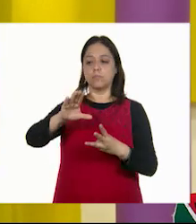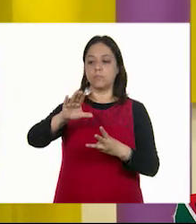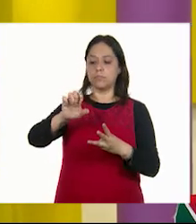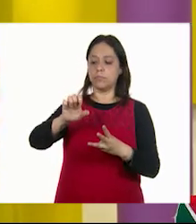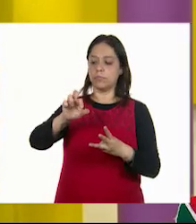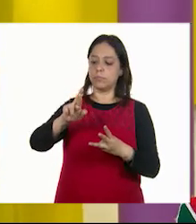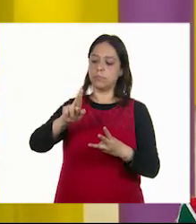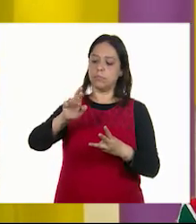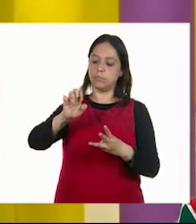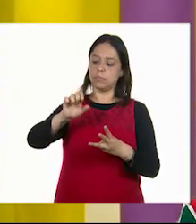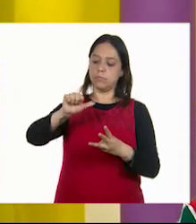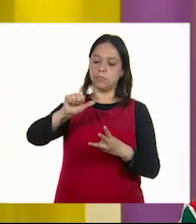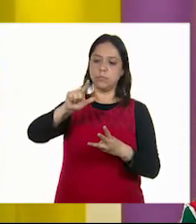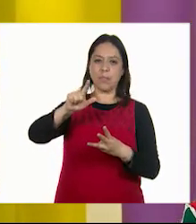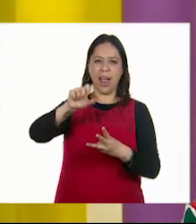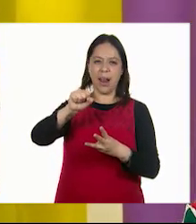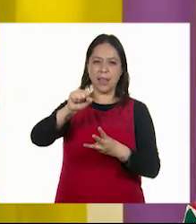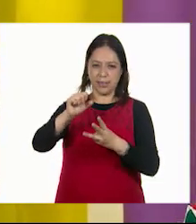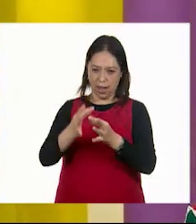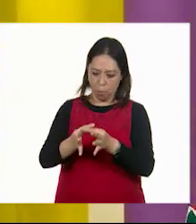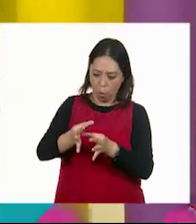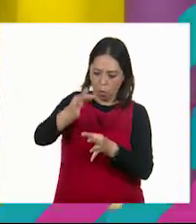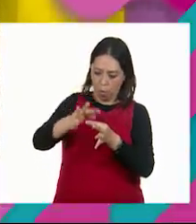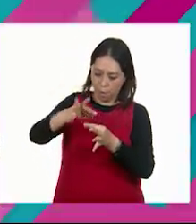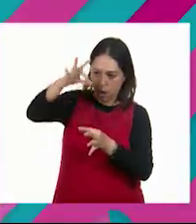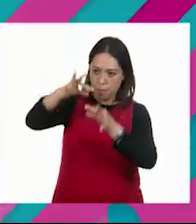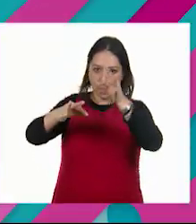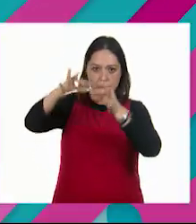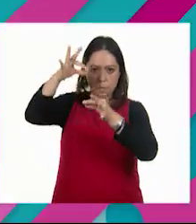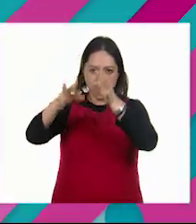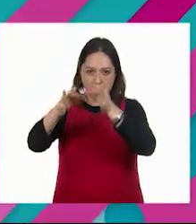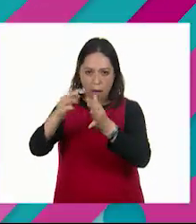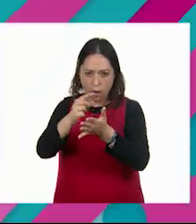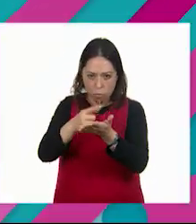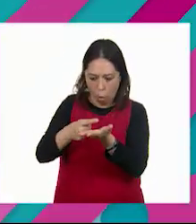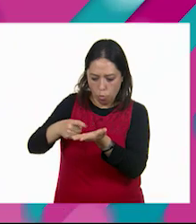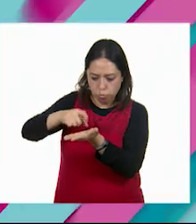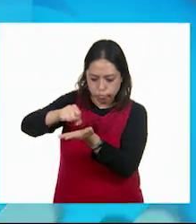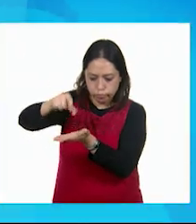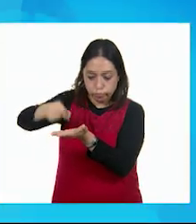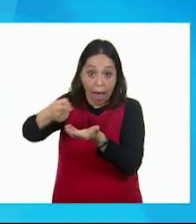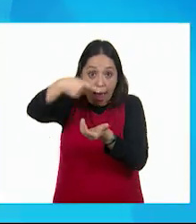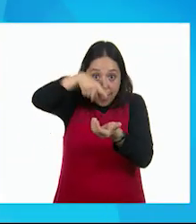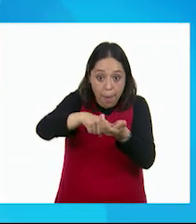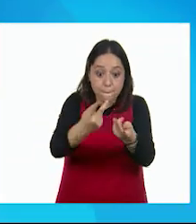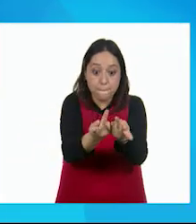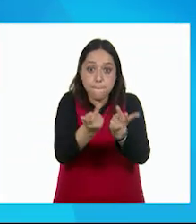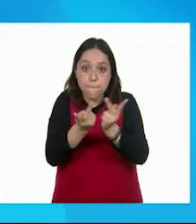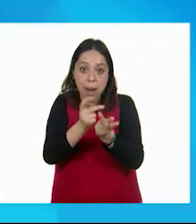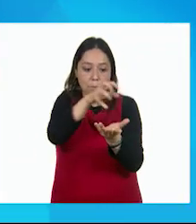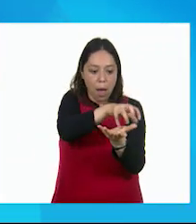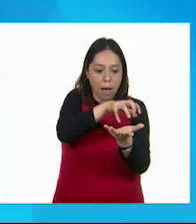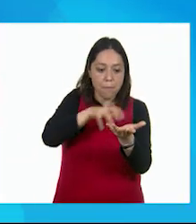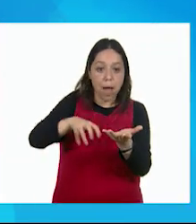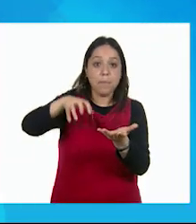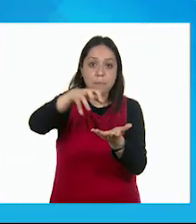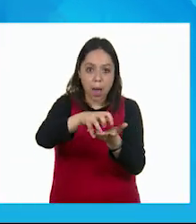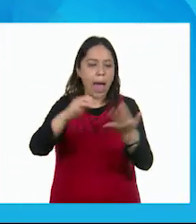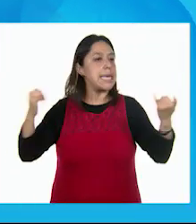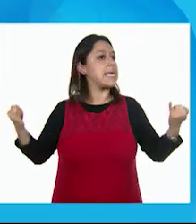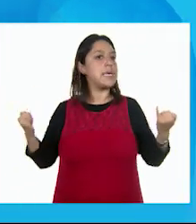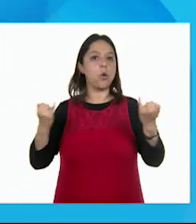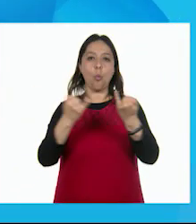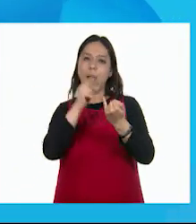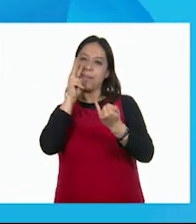no olviden que estos tres grupos son los que tenemos que combinar en nuestro plato del bien comer, así como el plato que están viendo en